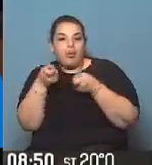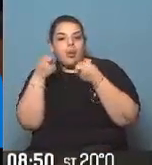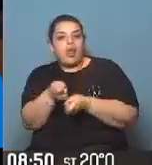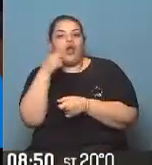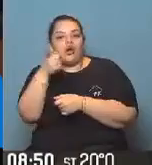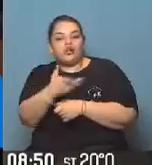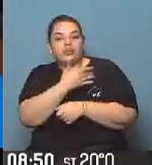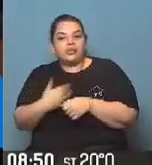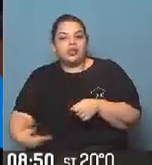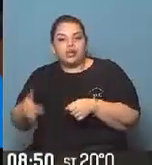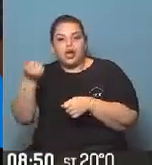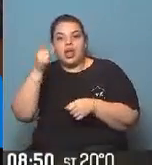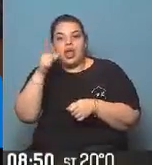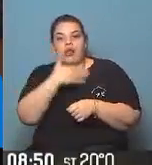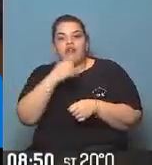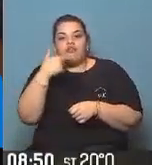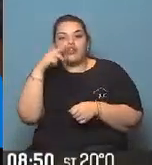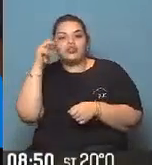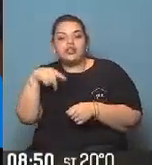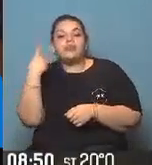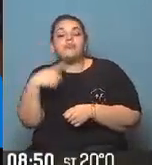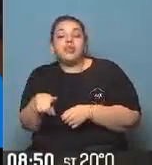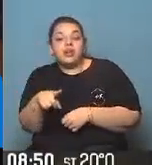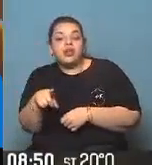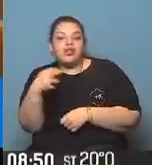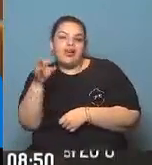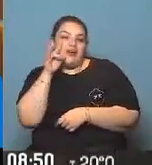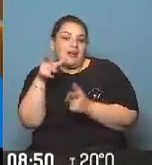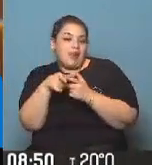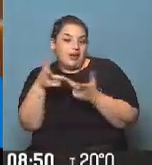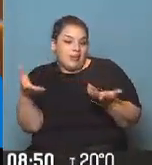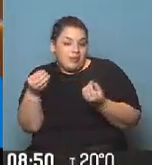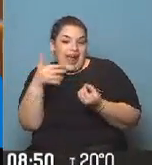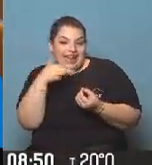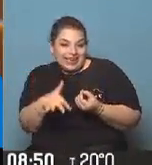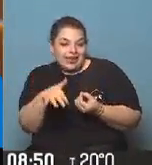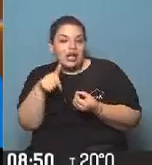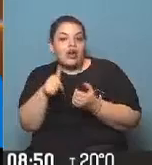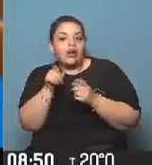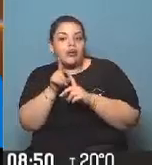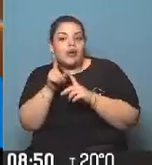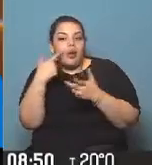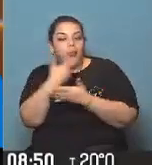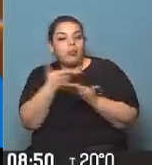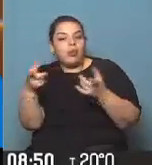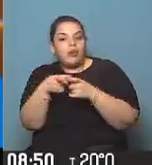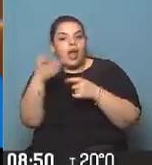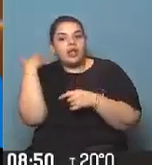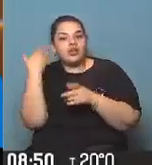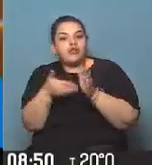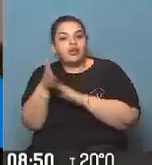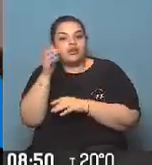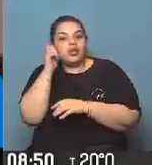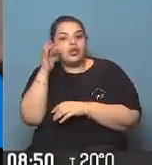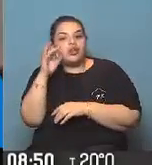¿no? Pero me parece que en todo caso, para saber si fue o no fue un golpe, hay que ver la película, ¿no? Estás acompañando la presentación de la película, de hecho, ayer estuviste en el Gomón, después